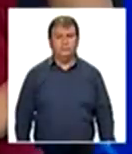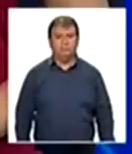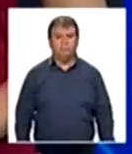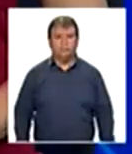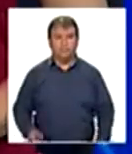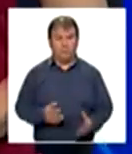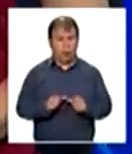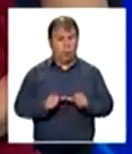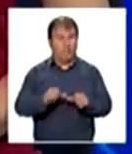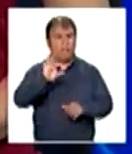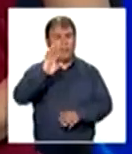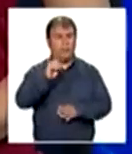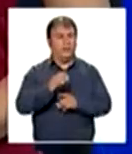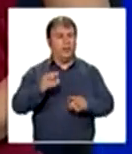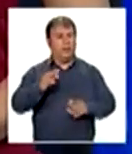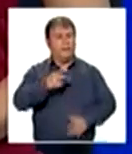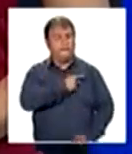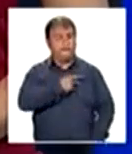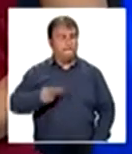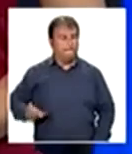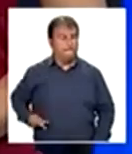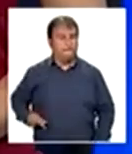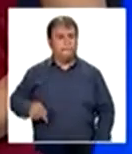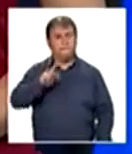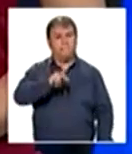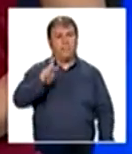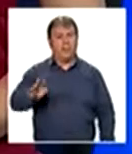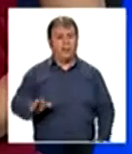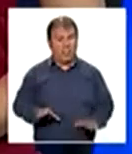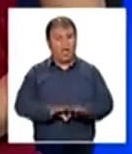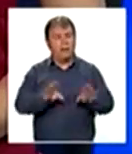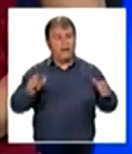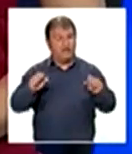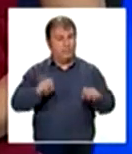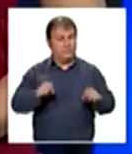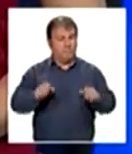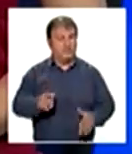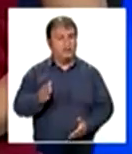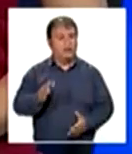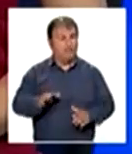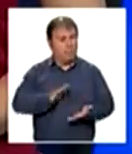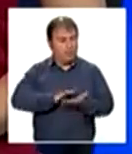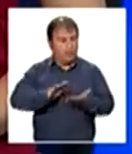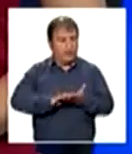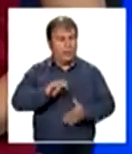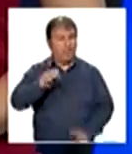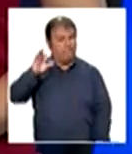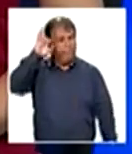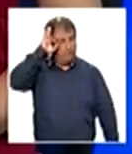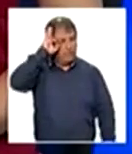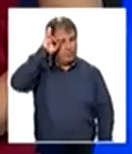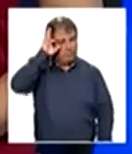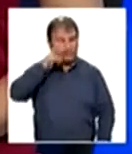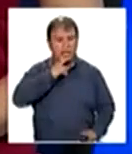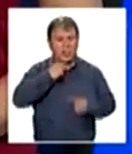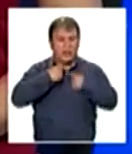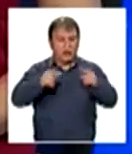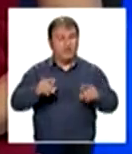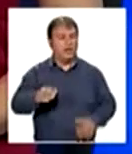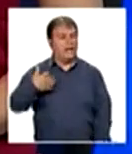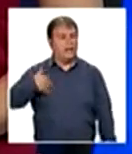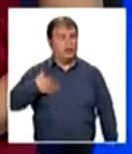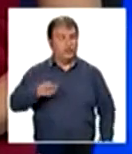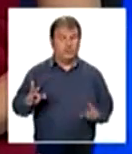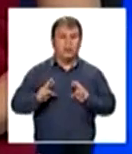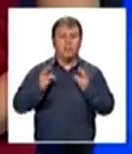Seguimos en 90 Mediodía y el presidente Pedro Pablo Kuczynski volvió a dejar abierta la posibilidad de indultar a Alberto Fujimori. Esas declaraciones las dio en Argentina, donde